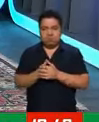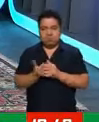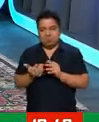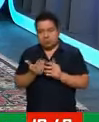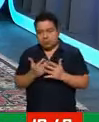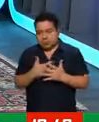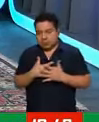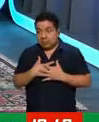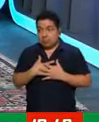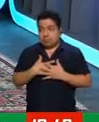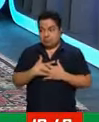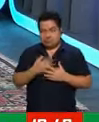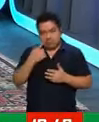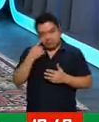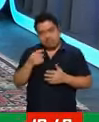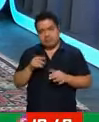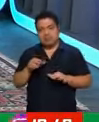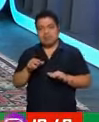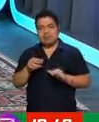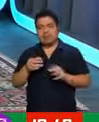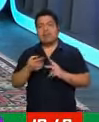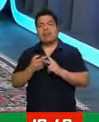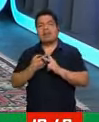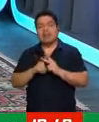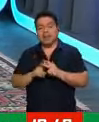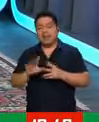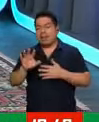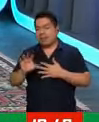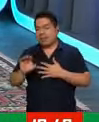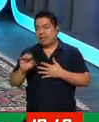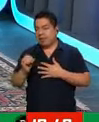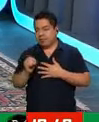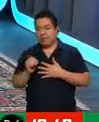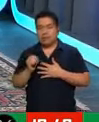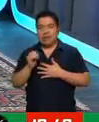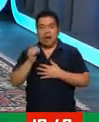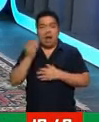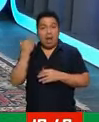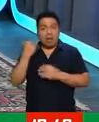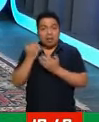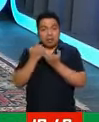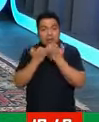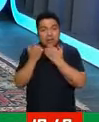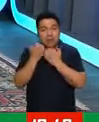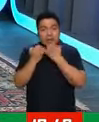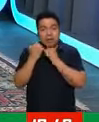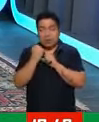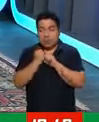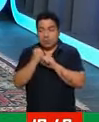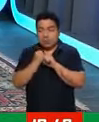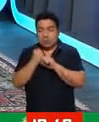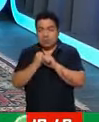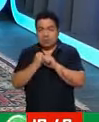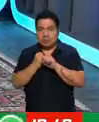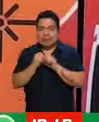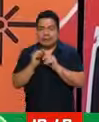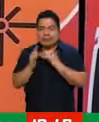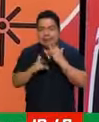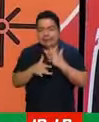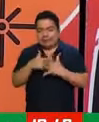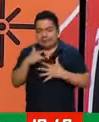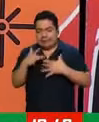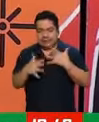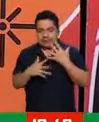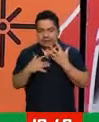las reacciones. Nosotros estrenamos el 5 de octubre. Y los ensayos que han hecho ahí los que están. Sí, sí siente uno